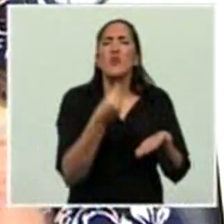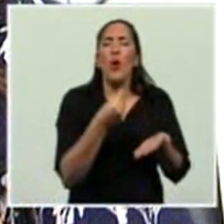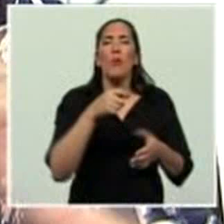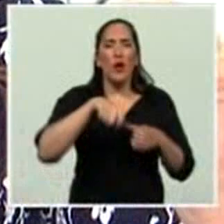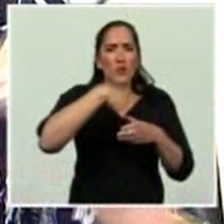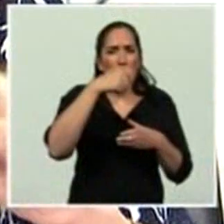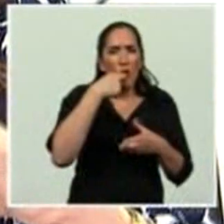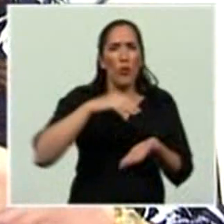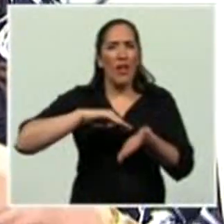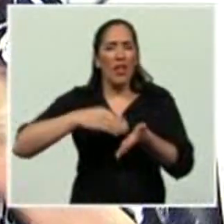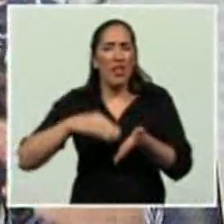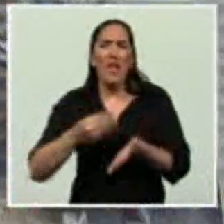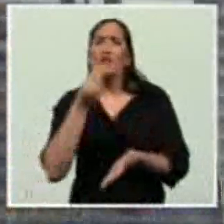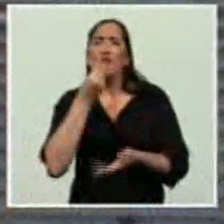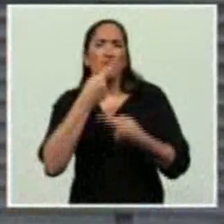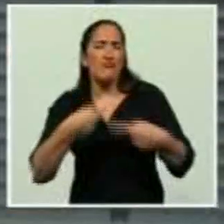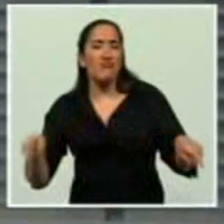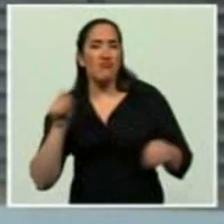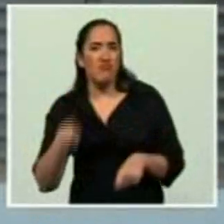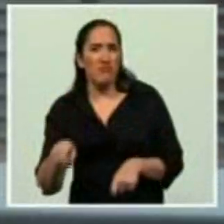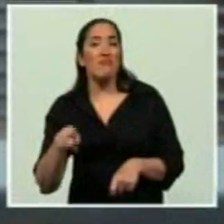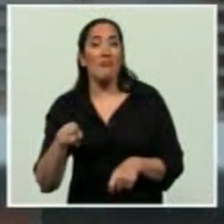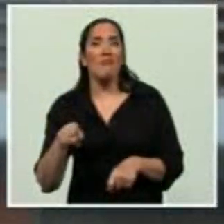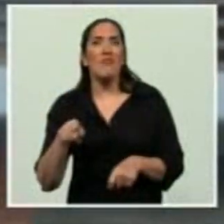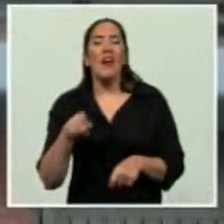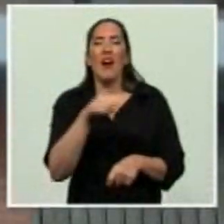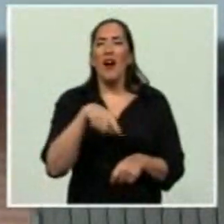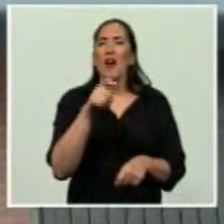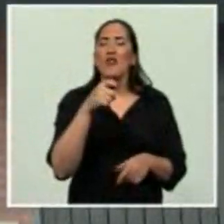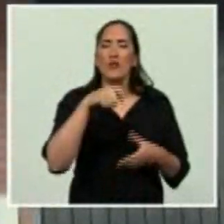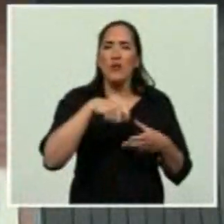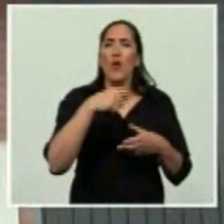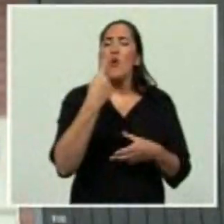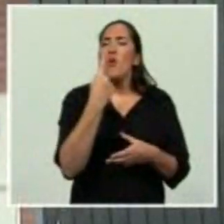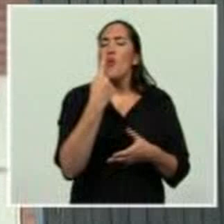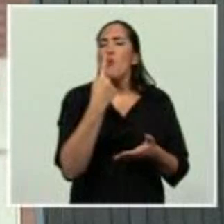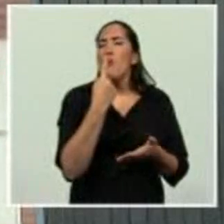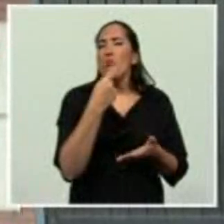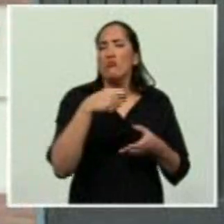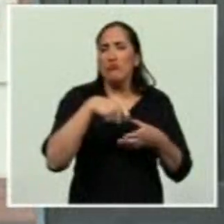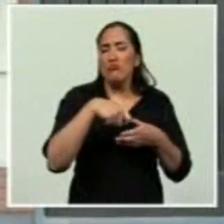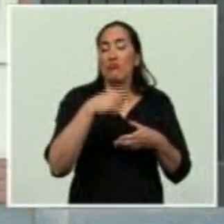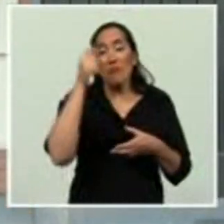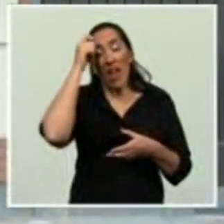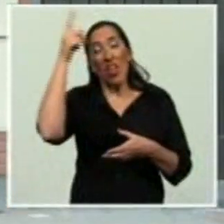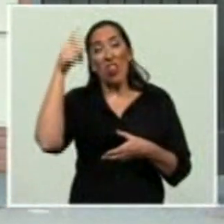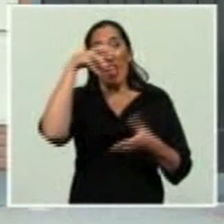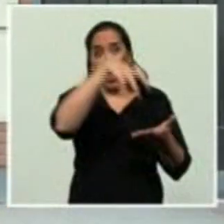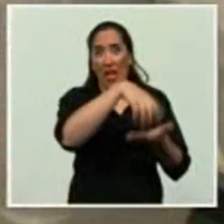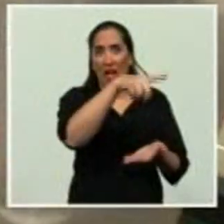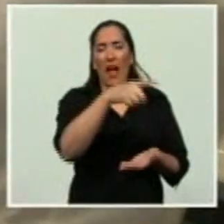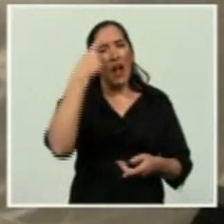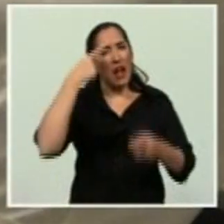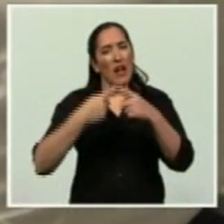yogures con los quesos o sea con los alimentos bueno El yogur ito que fue una idea que tuvo Alicia